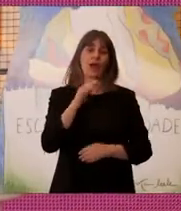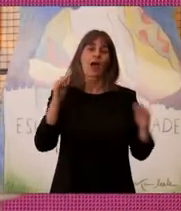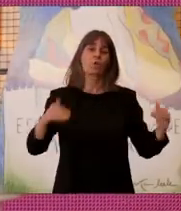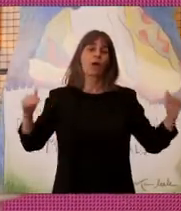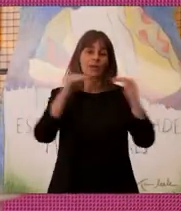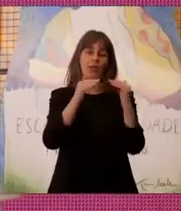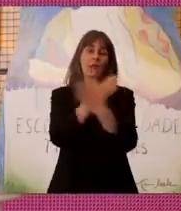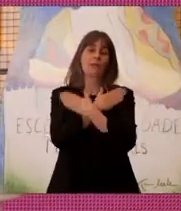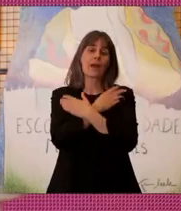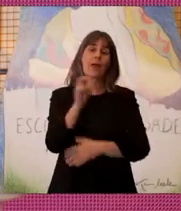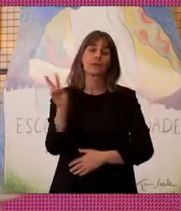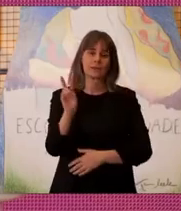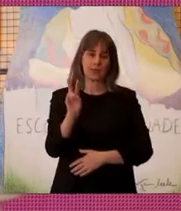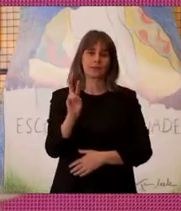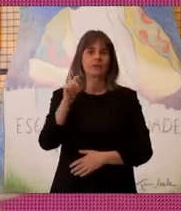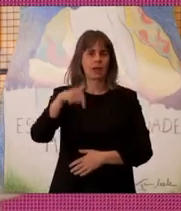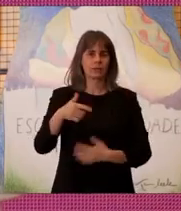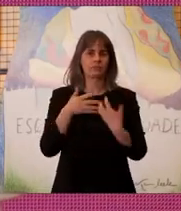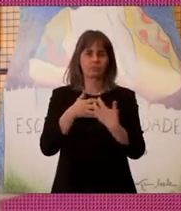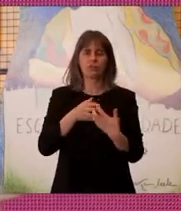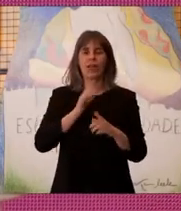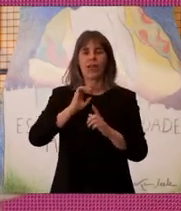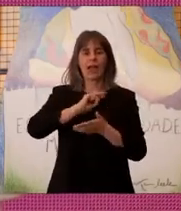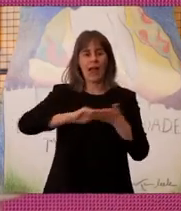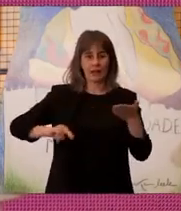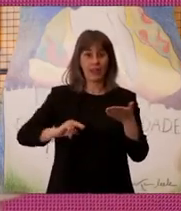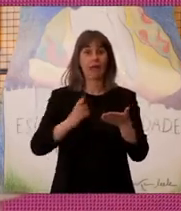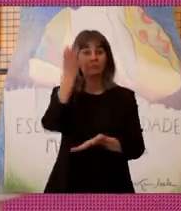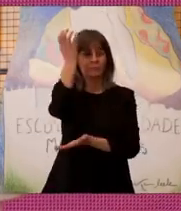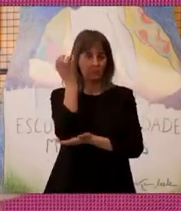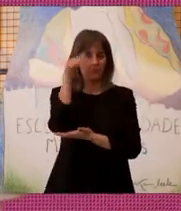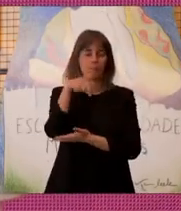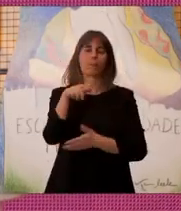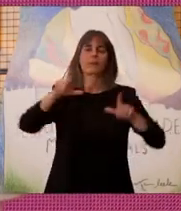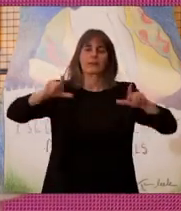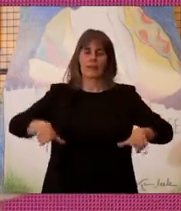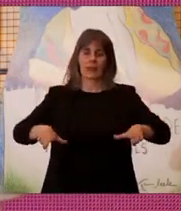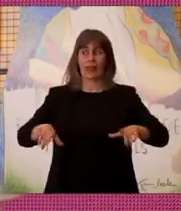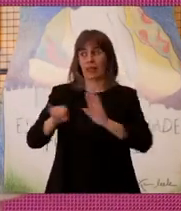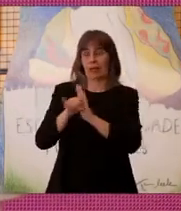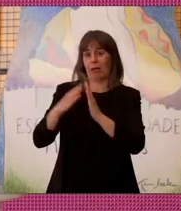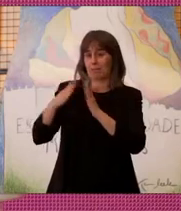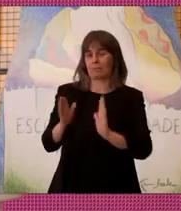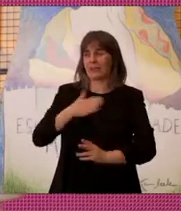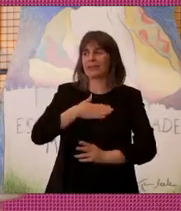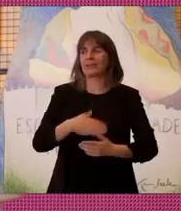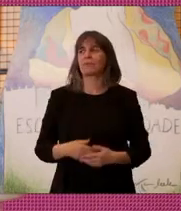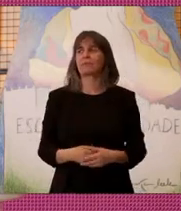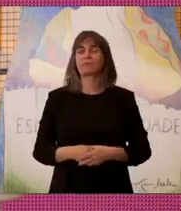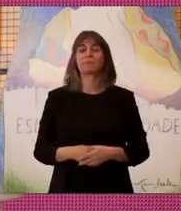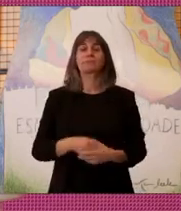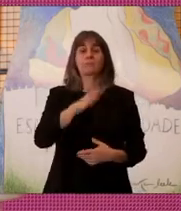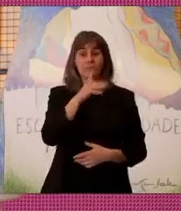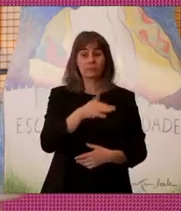que única en Galicia Y que además tenga su sede aquí no castelo de sotomayor tan cerquiña además de a casa ahora